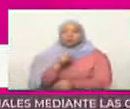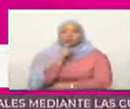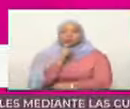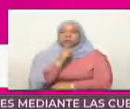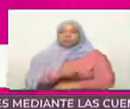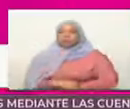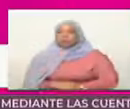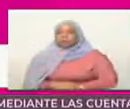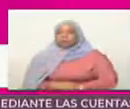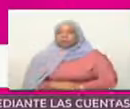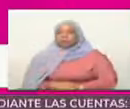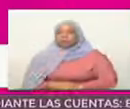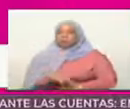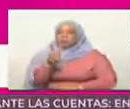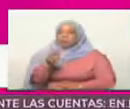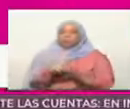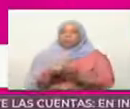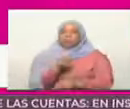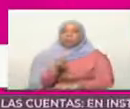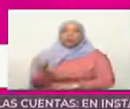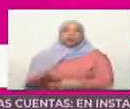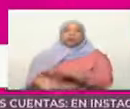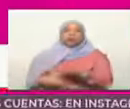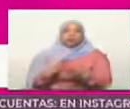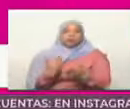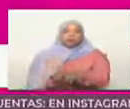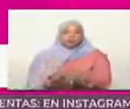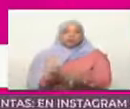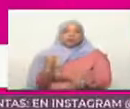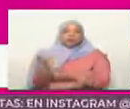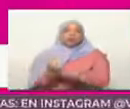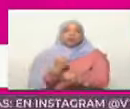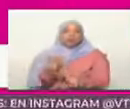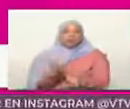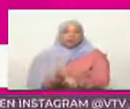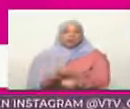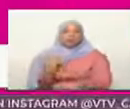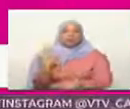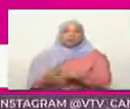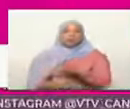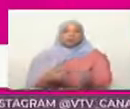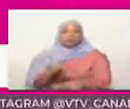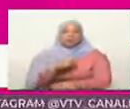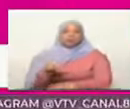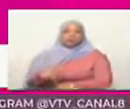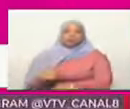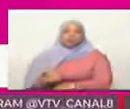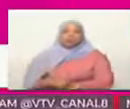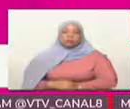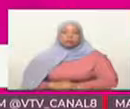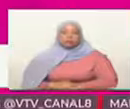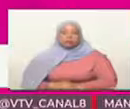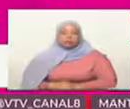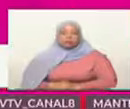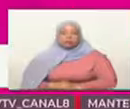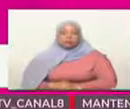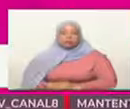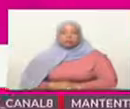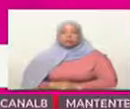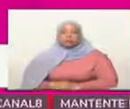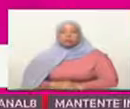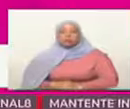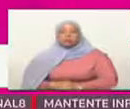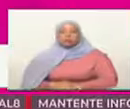durante 200 años a arrodillarse, a ser colonia, a entregarse. Venezuela dijo el 28 de julio, seguimos